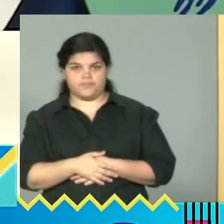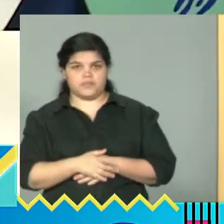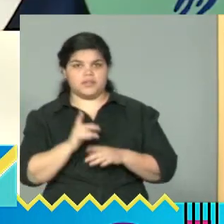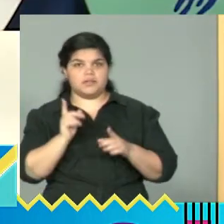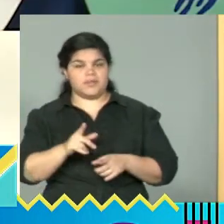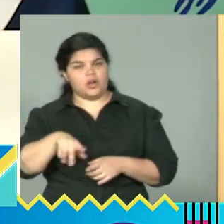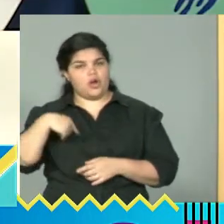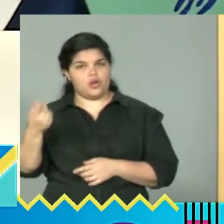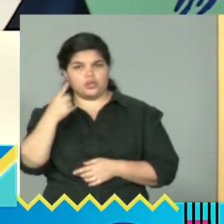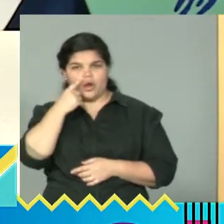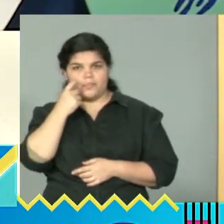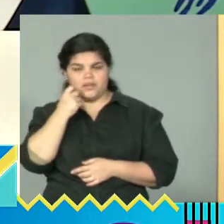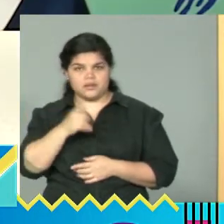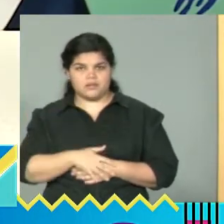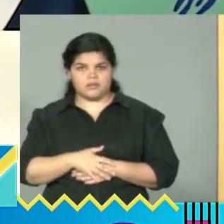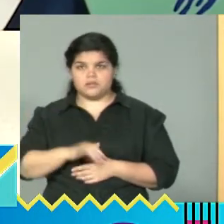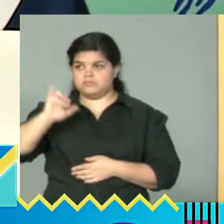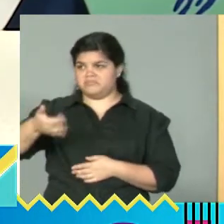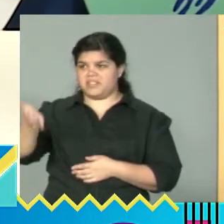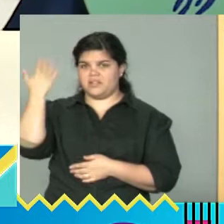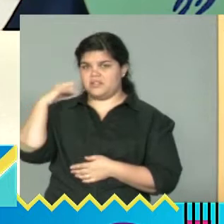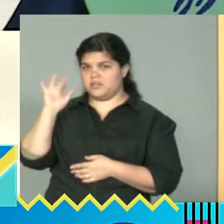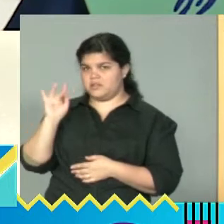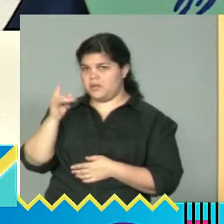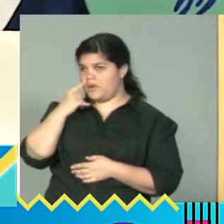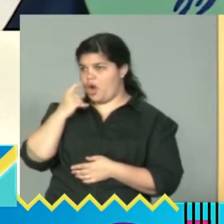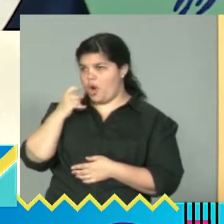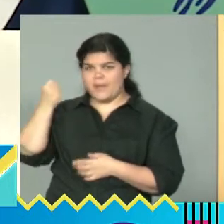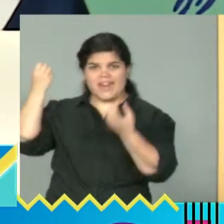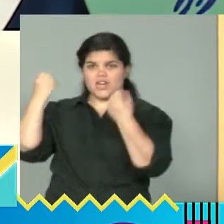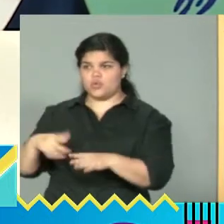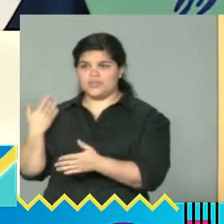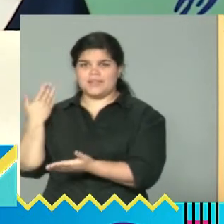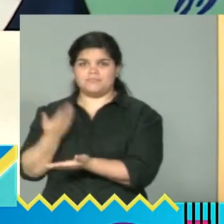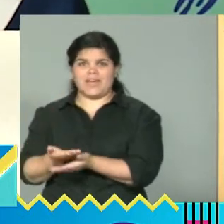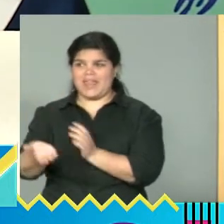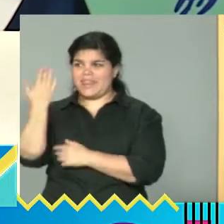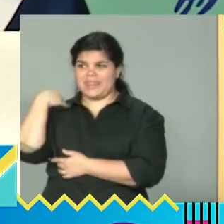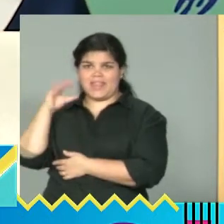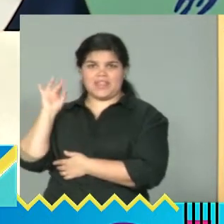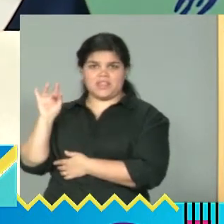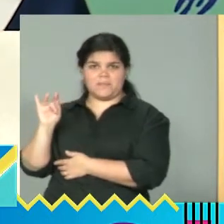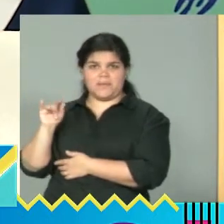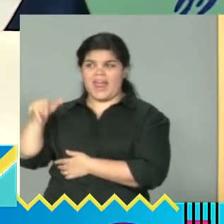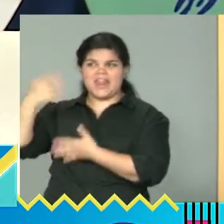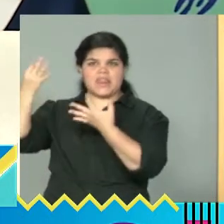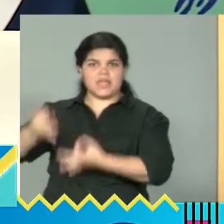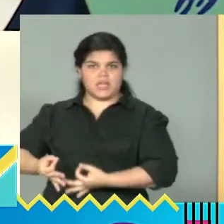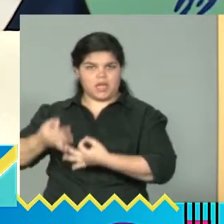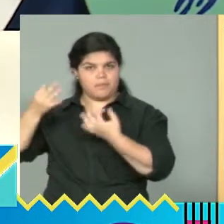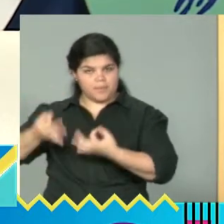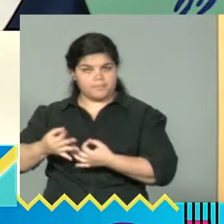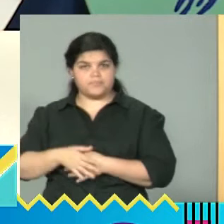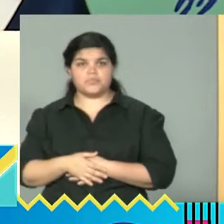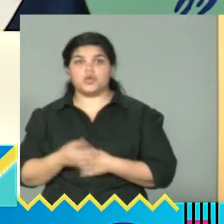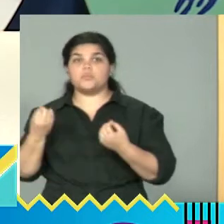equipo? Sturzenegger tendría que haber presentado la renuncia en diciembre si tuviera algo de dignidad. Porque le hicieron hacer una conferencia de prensa al lado